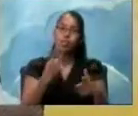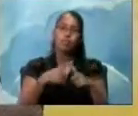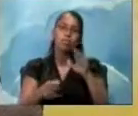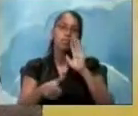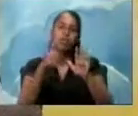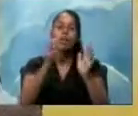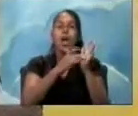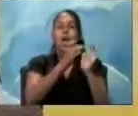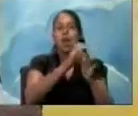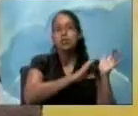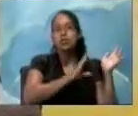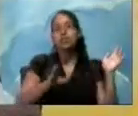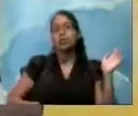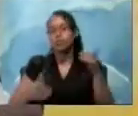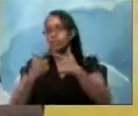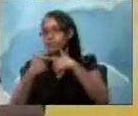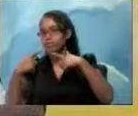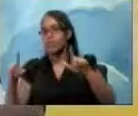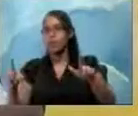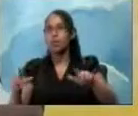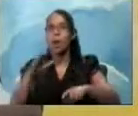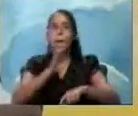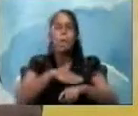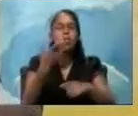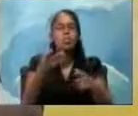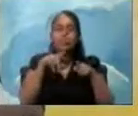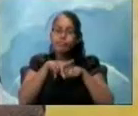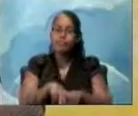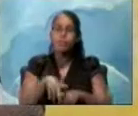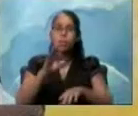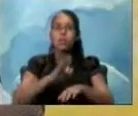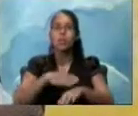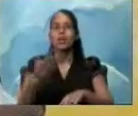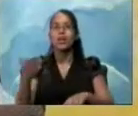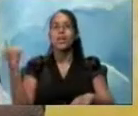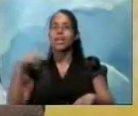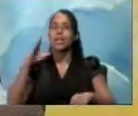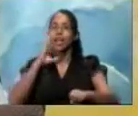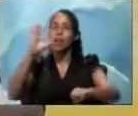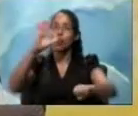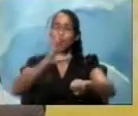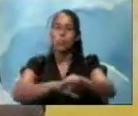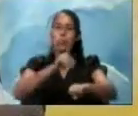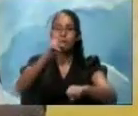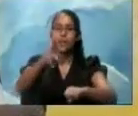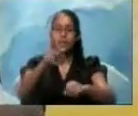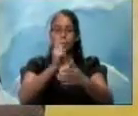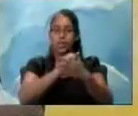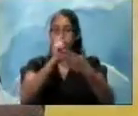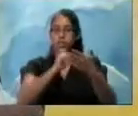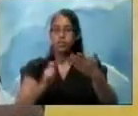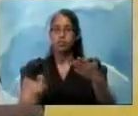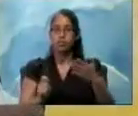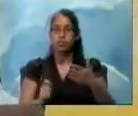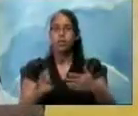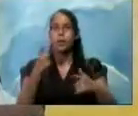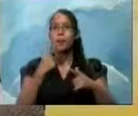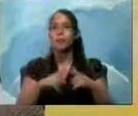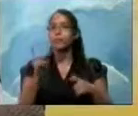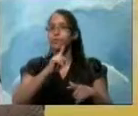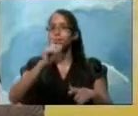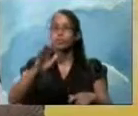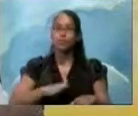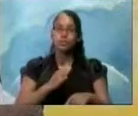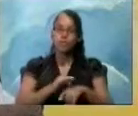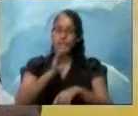nuestro Señor Jesucristo. ¿Y por qué no se le dio? Porque se tenían que cumplir las Escrituras. Pero no podemos